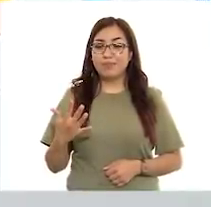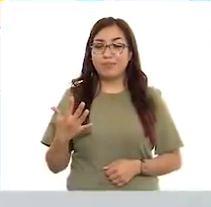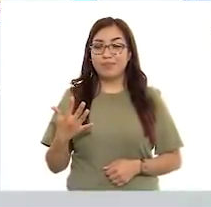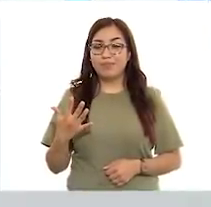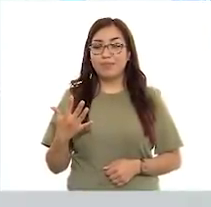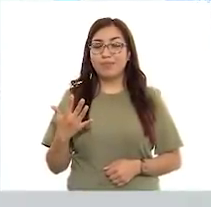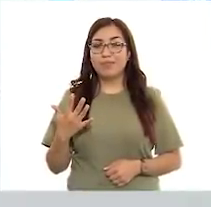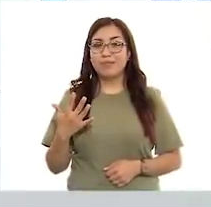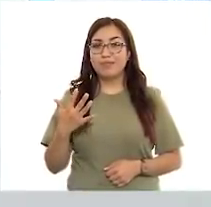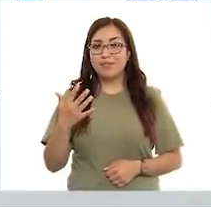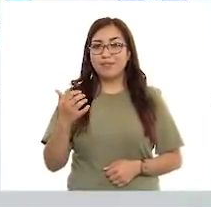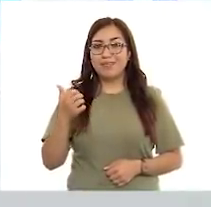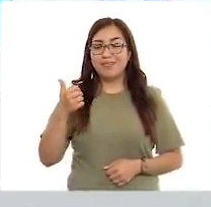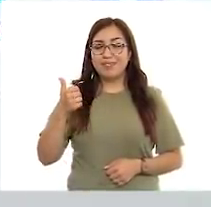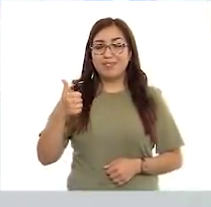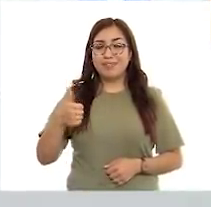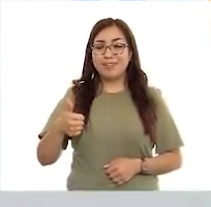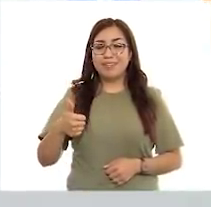Cinco.